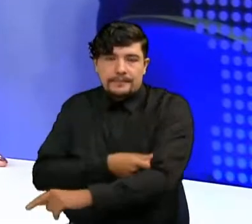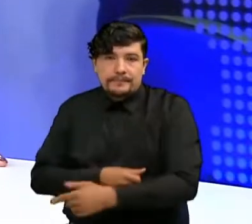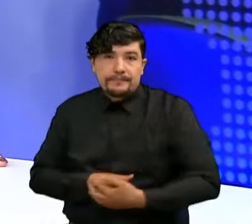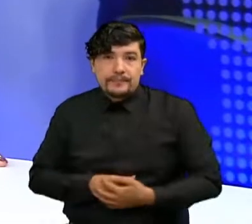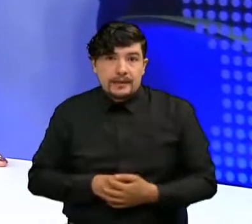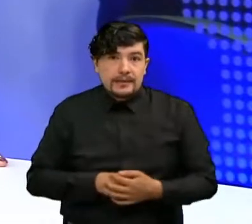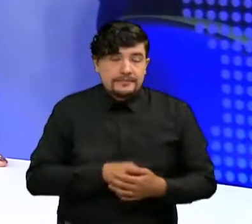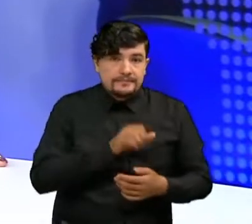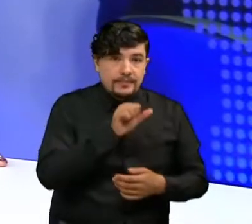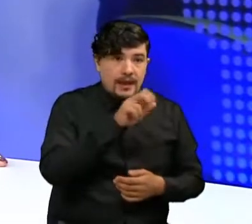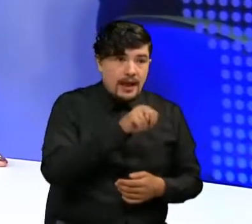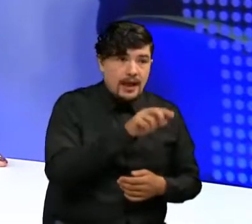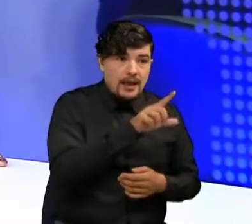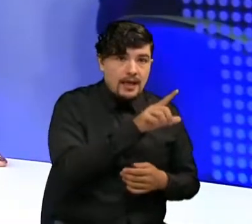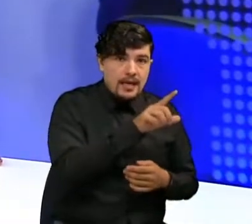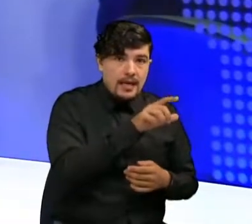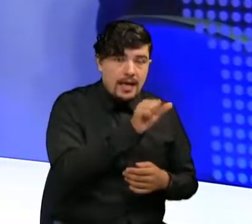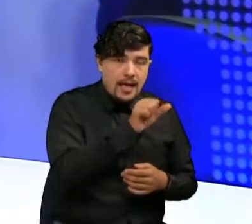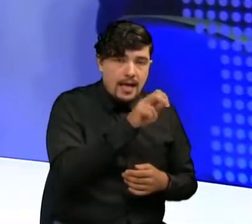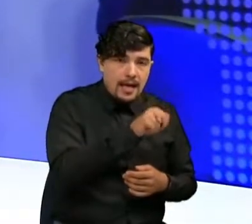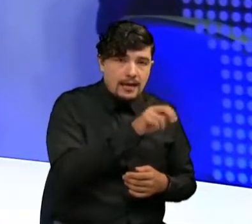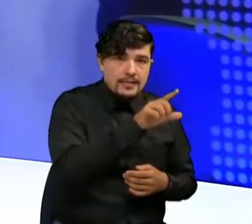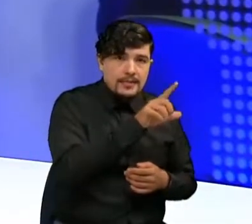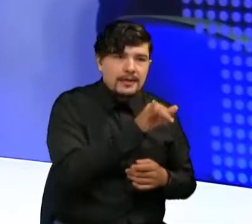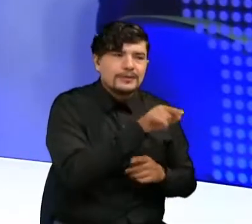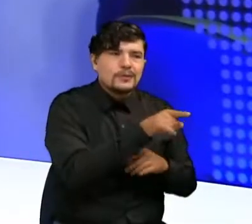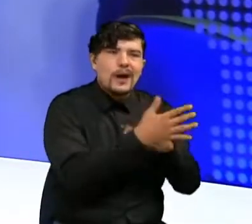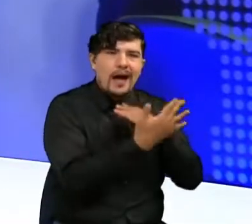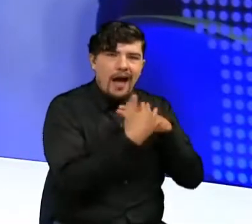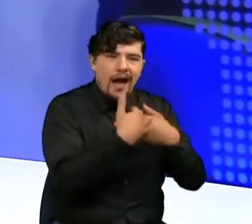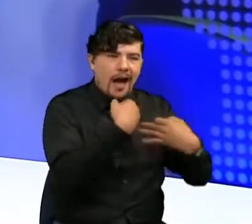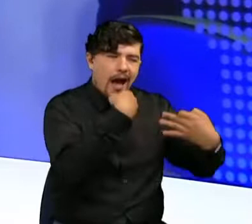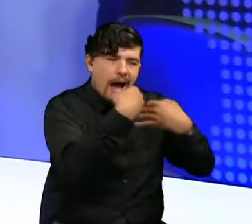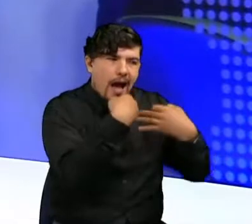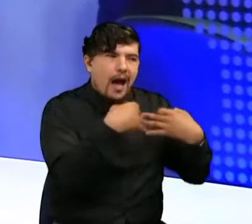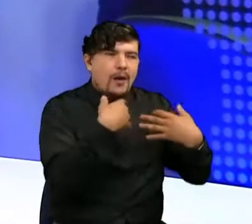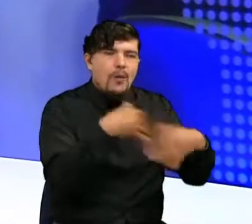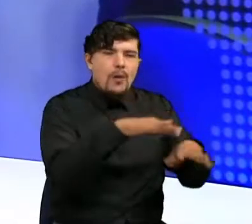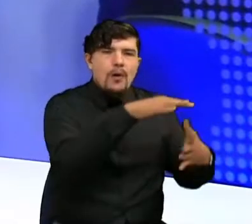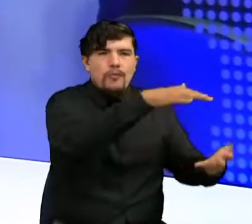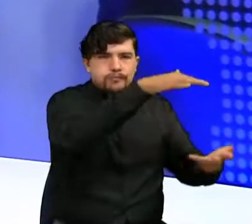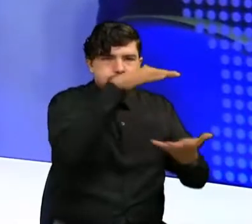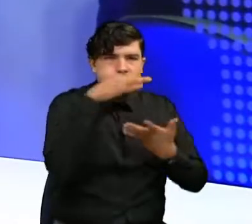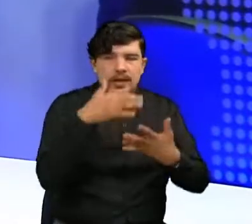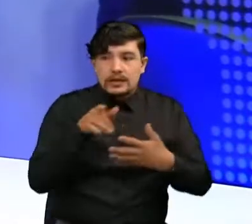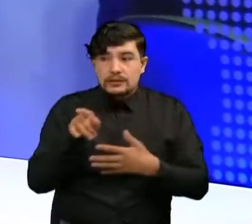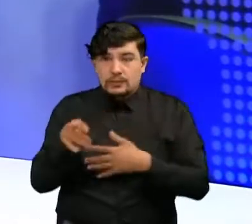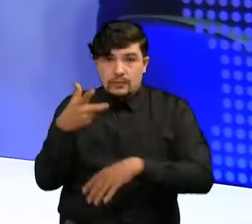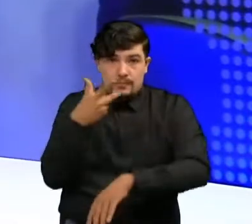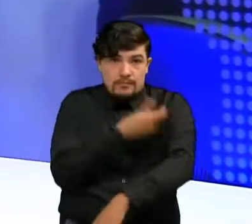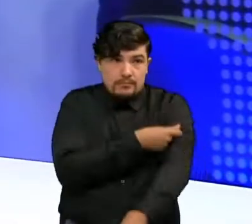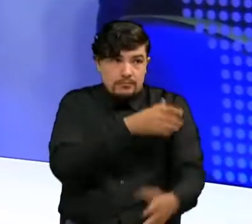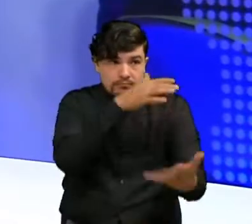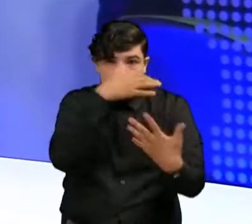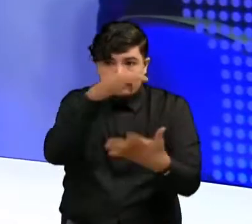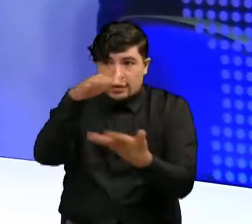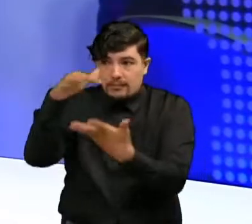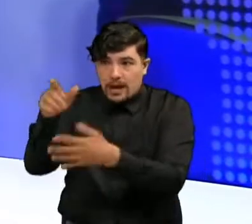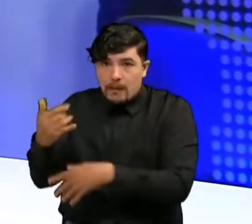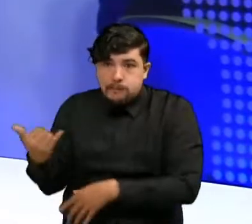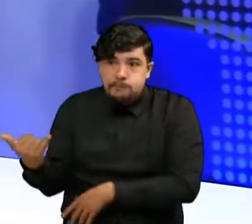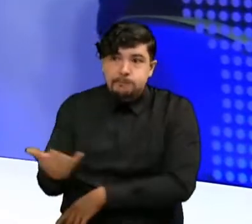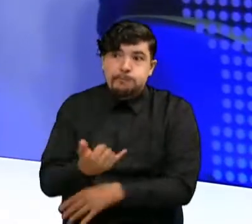Richard Quiñones de Oriente Noticias ha estado muy atento a cómo llegarán esas vacunas a las diferentes empresas y organizaciones en Norte de